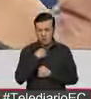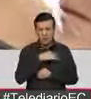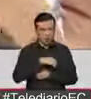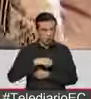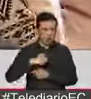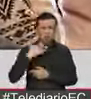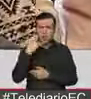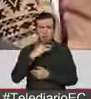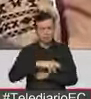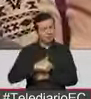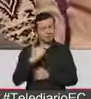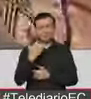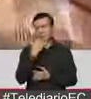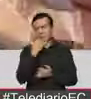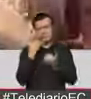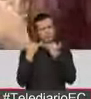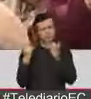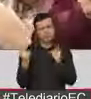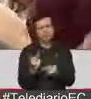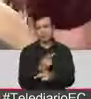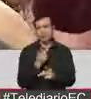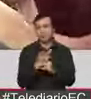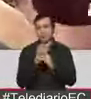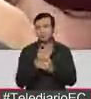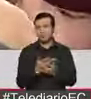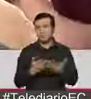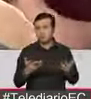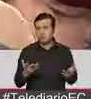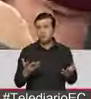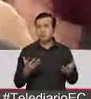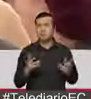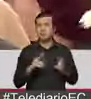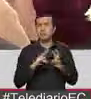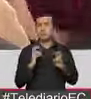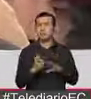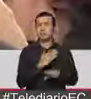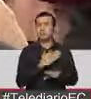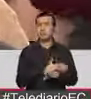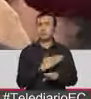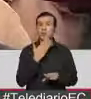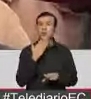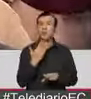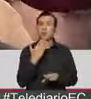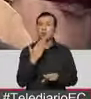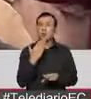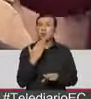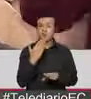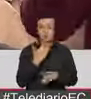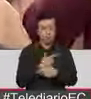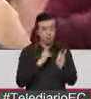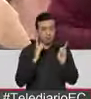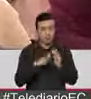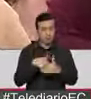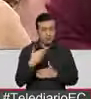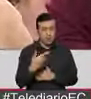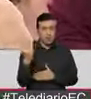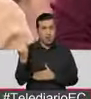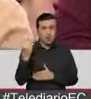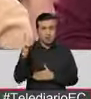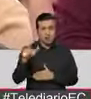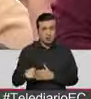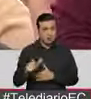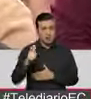celular es colista no se puede salir yo muchacho